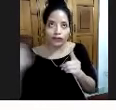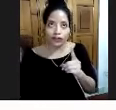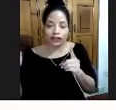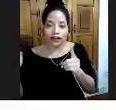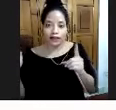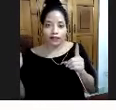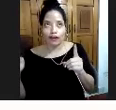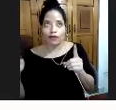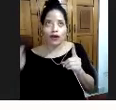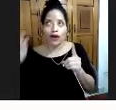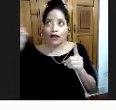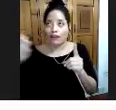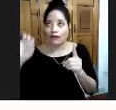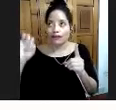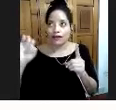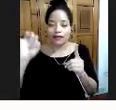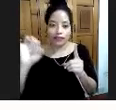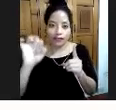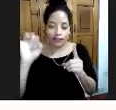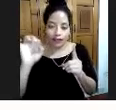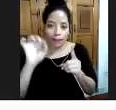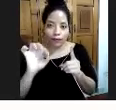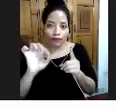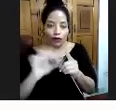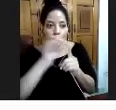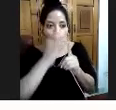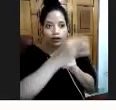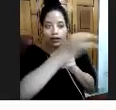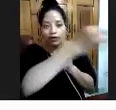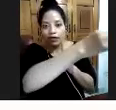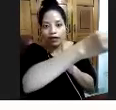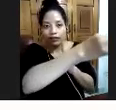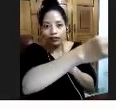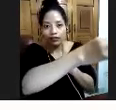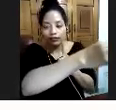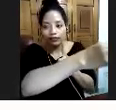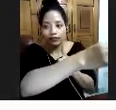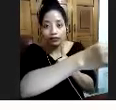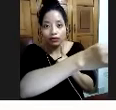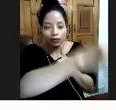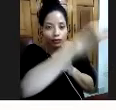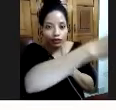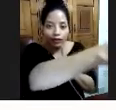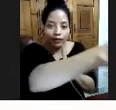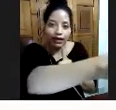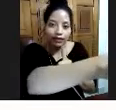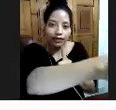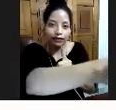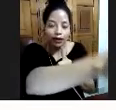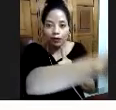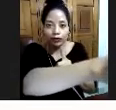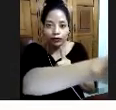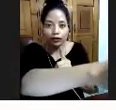www.zoom.com, sino que diga algo como www. Un montón de números, ¿no? Un montón de